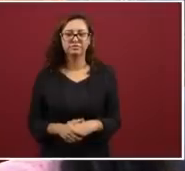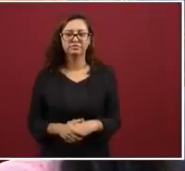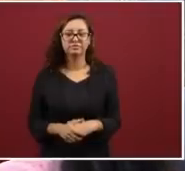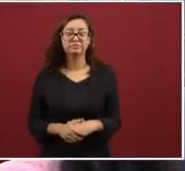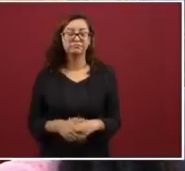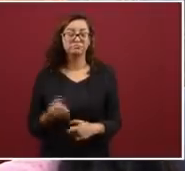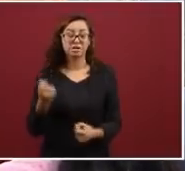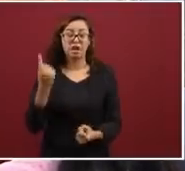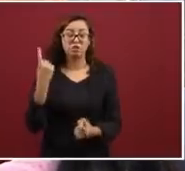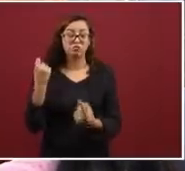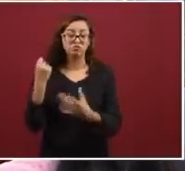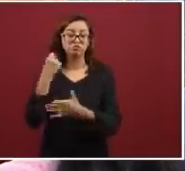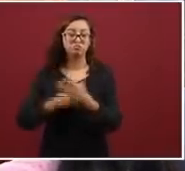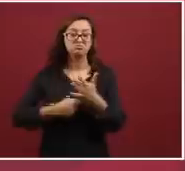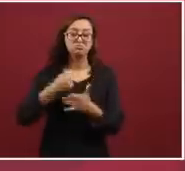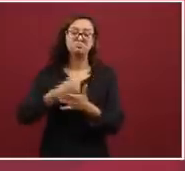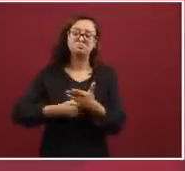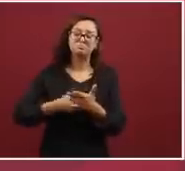dejaron,